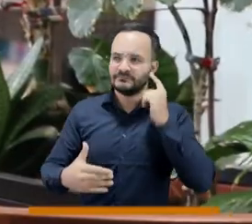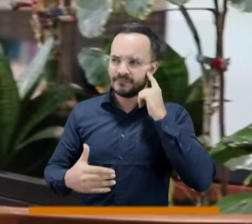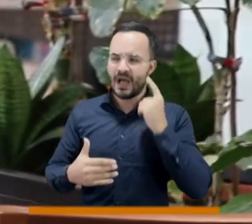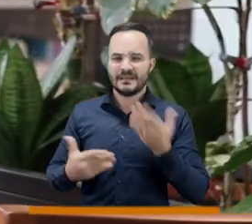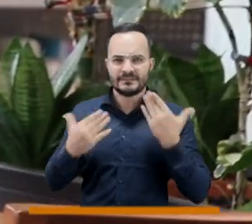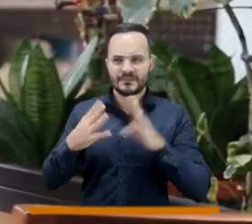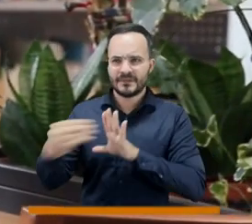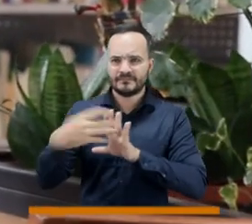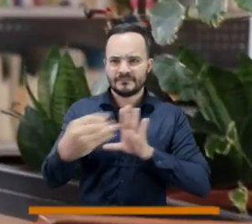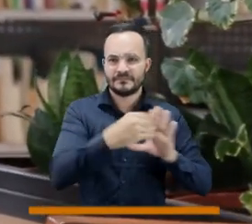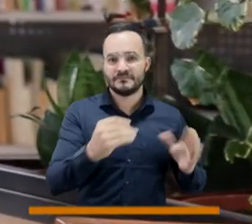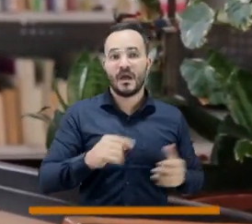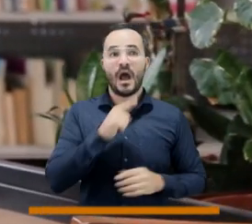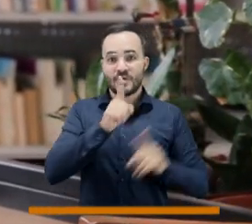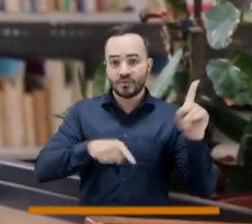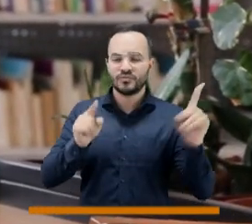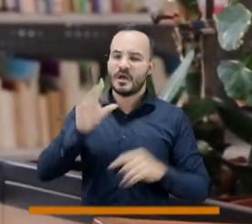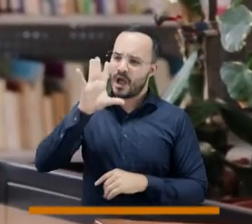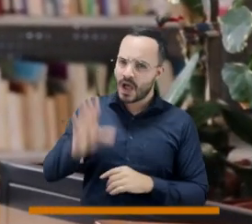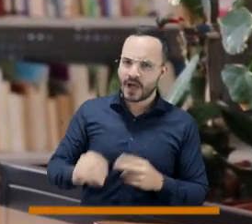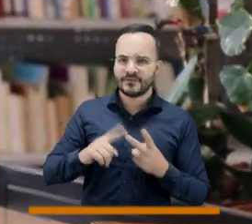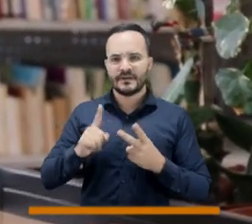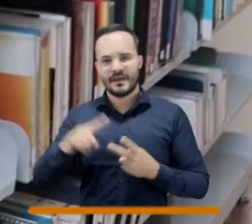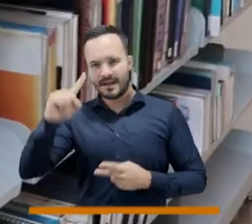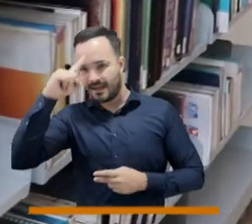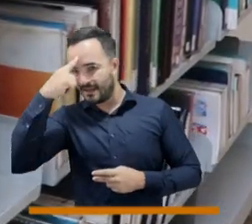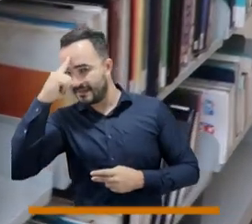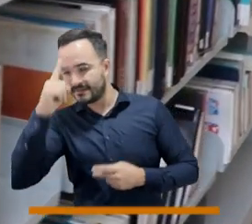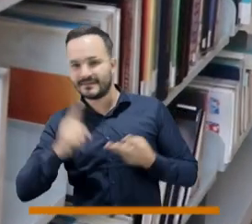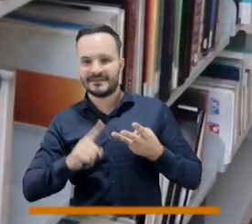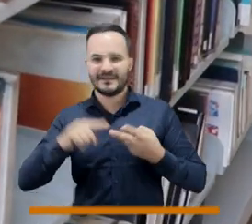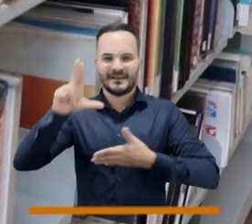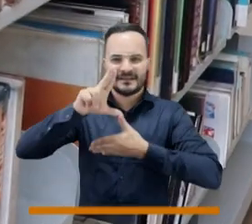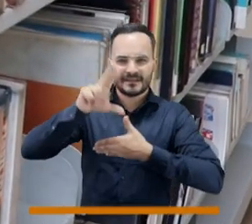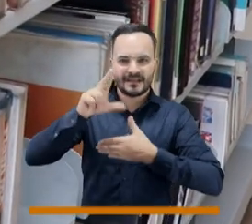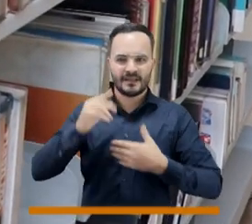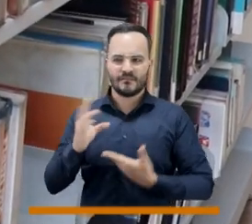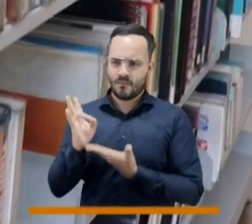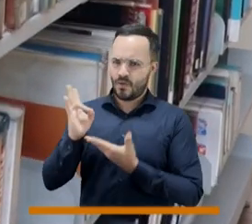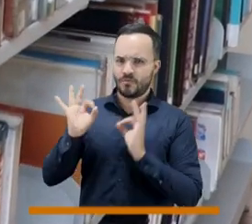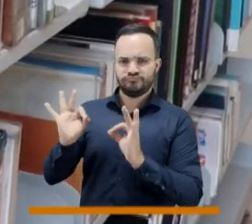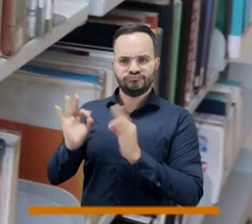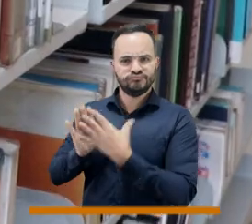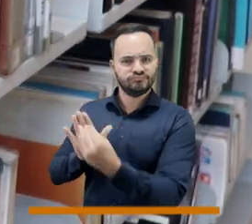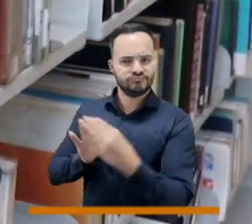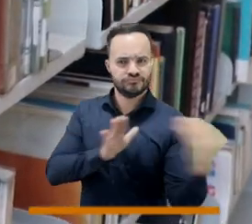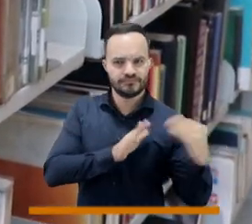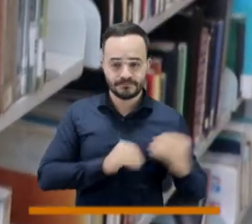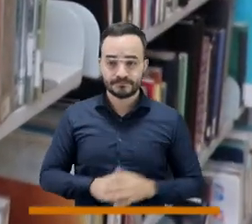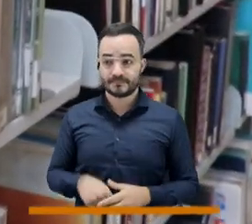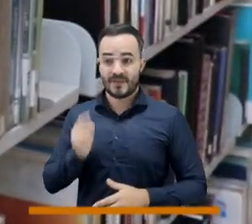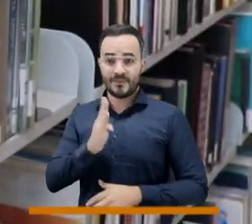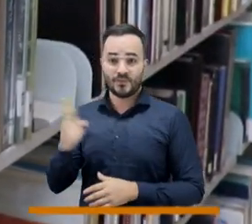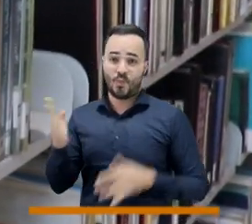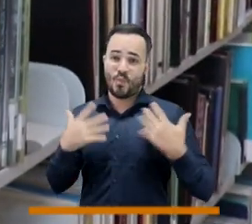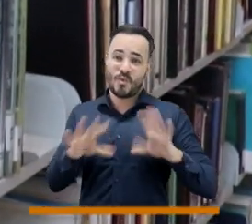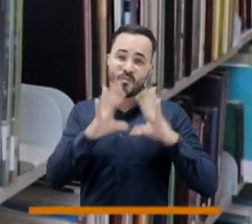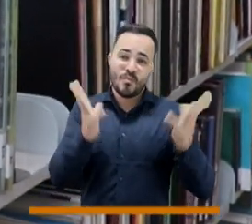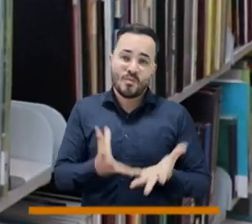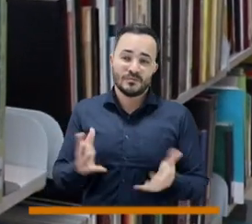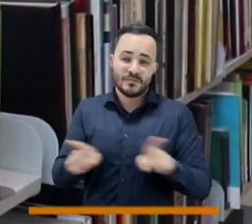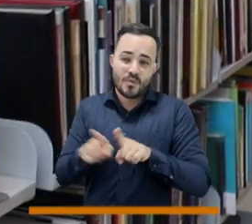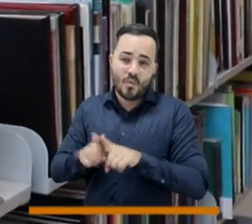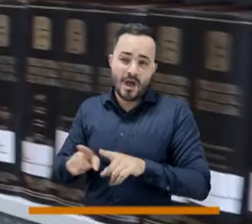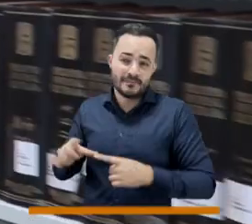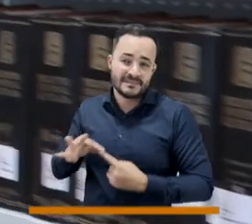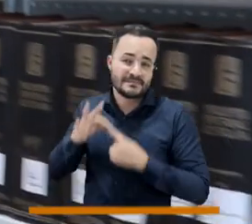bibliotecas para las poblaciones de escasos recursos en África, India y América Latina. La biblioteca entonces es un tesoro de la